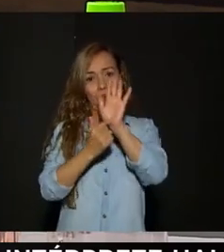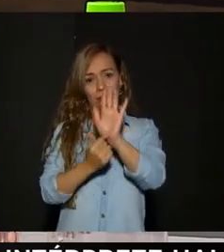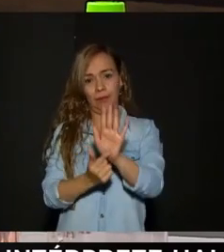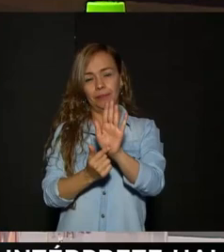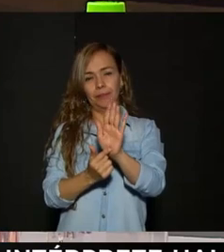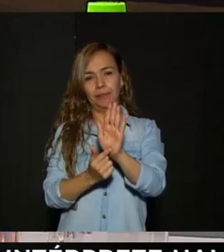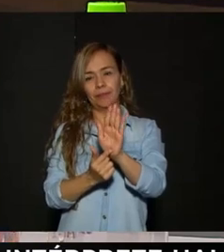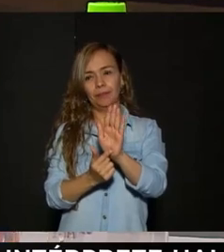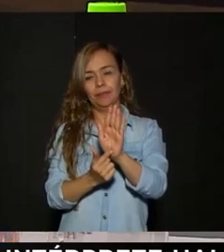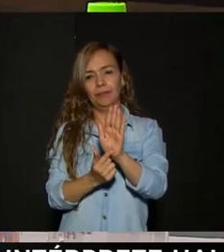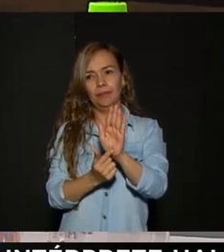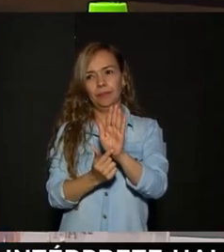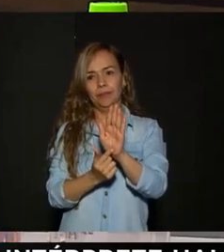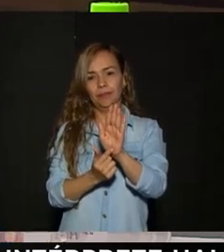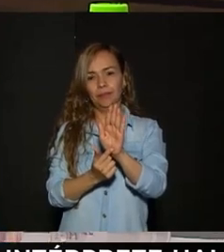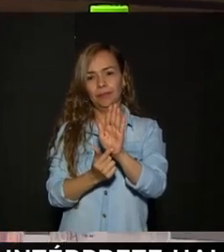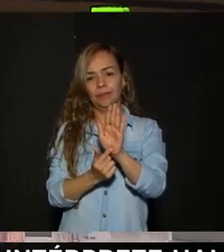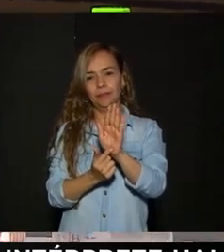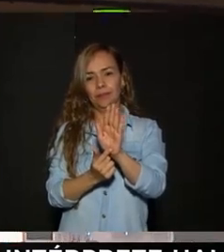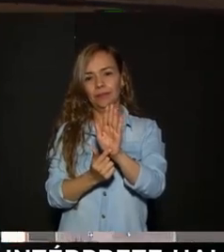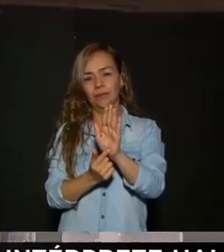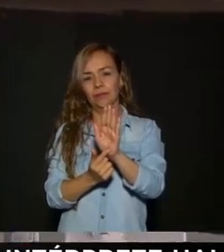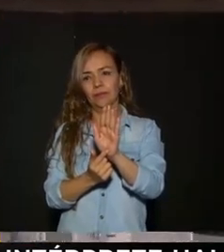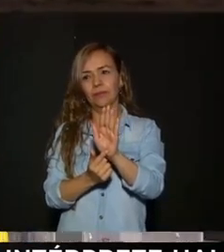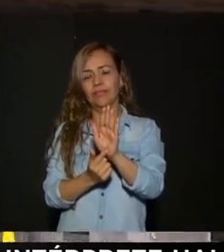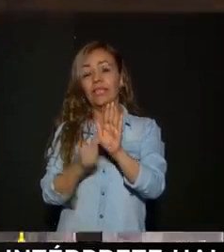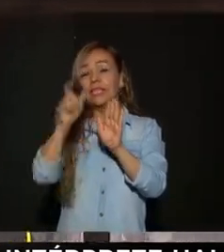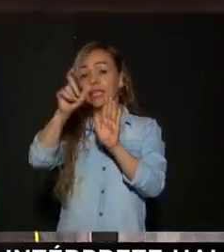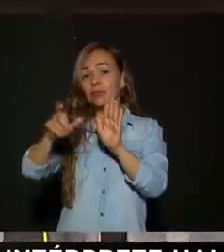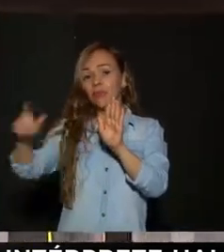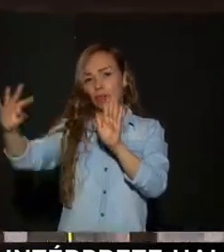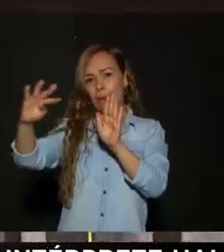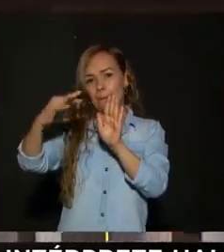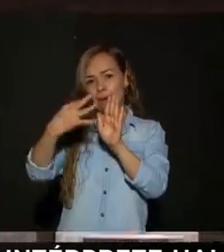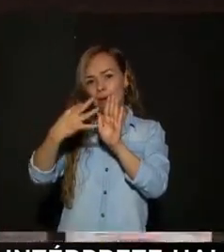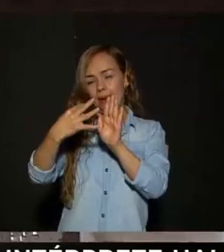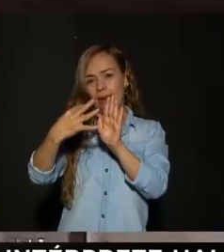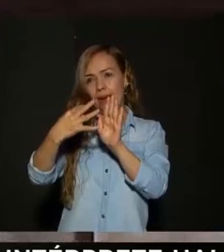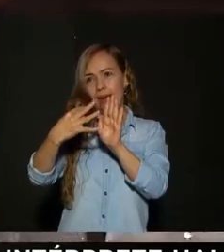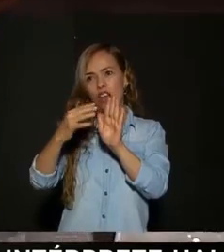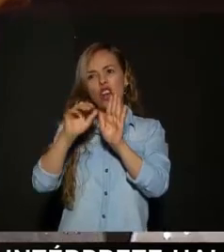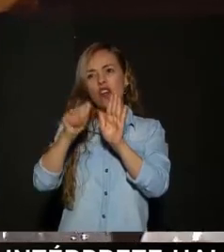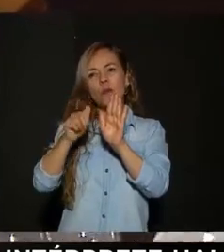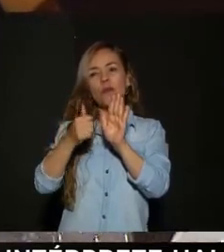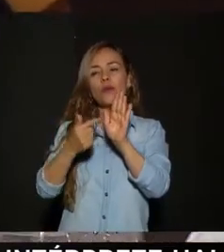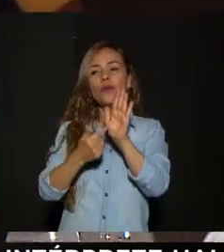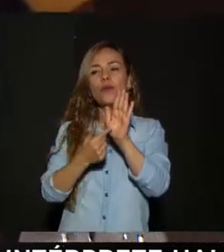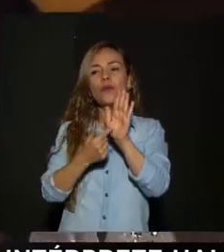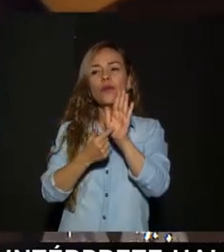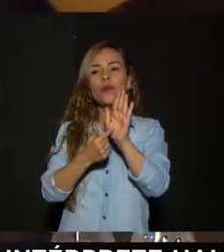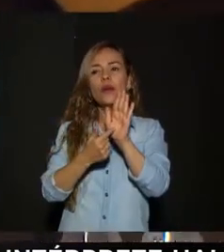cámara para que la cámara se dé cuenta cómo las personas y los niños buscan recordar el